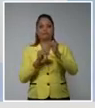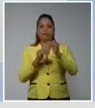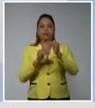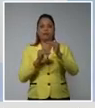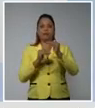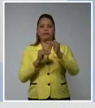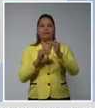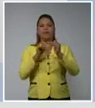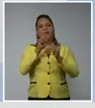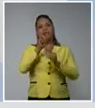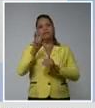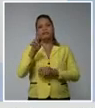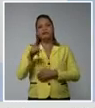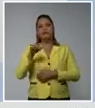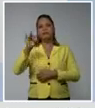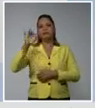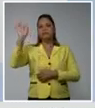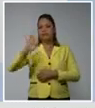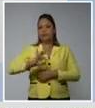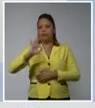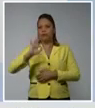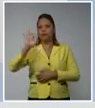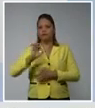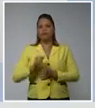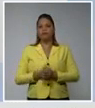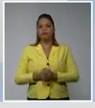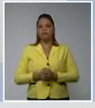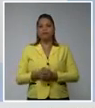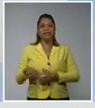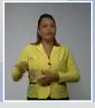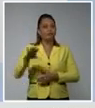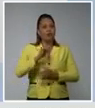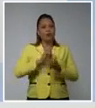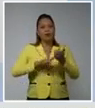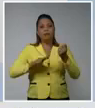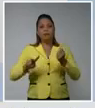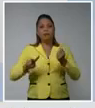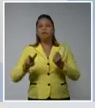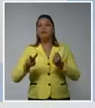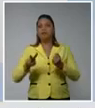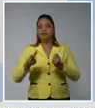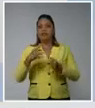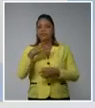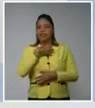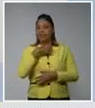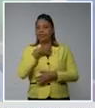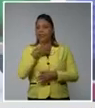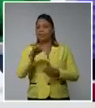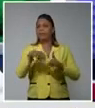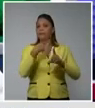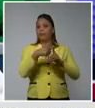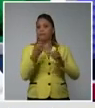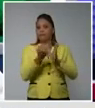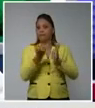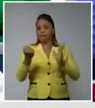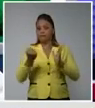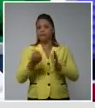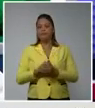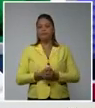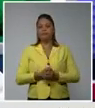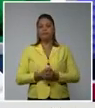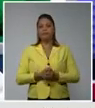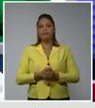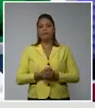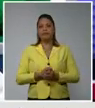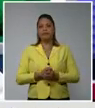el 13,7%. Todas las provincias confirman casos, excepto en edades